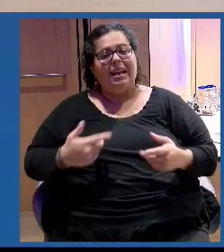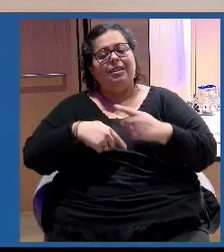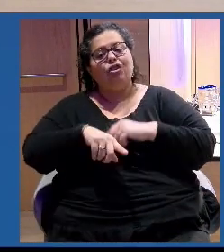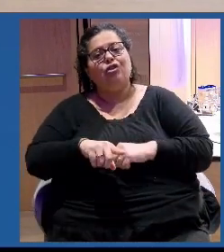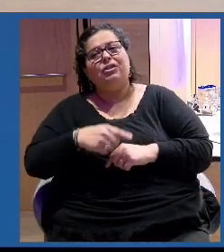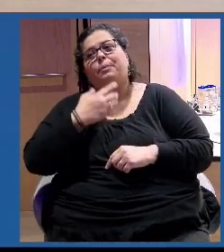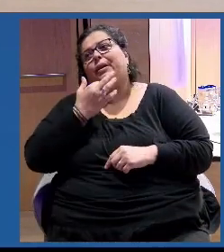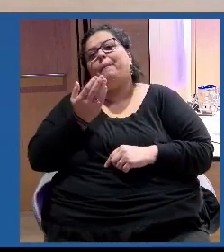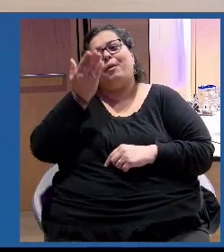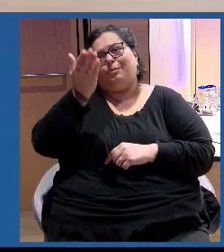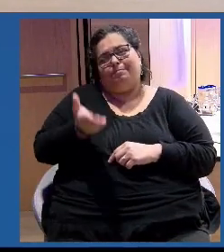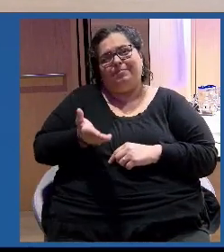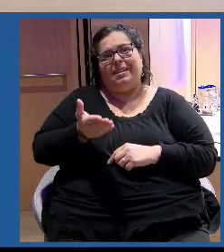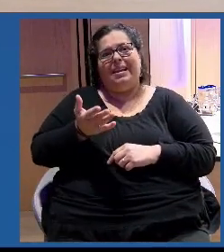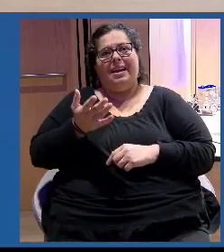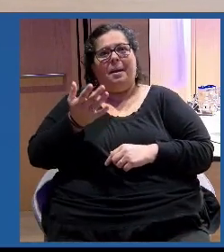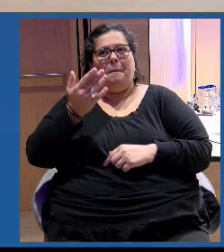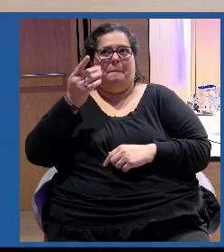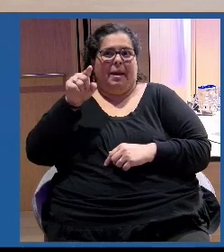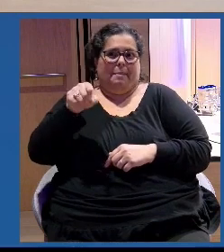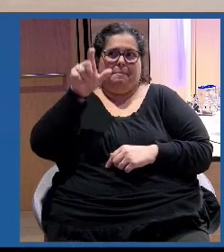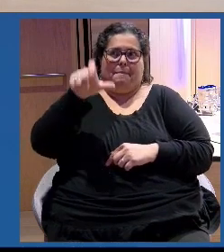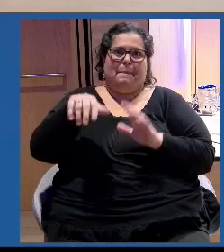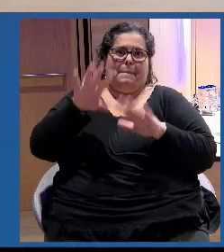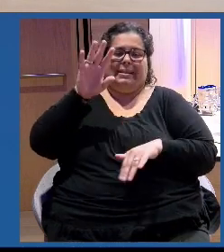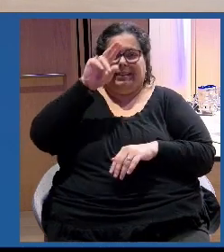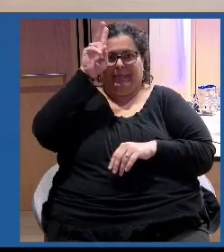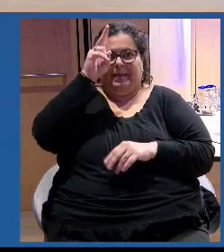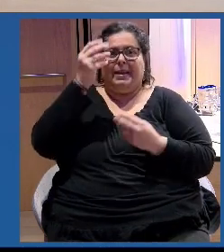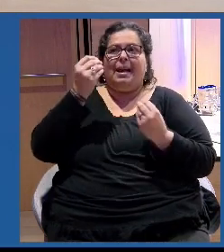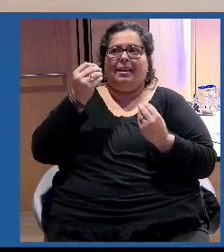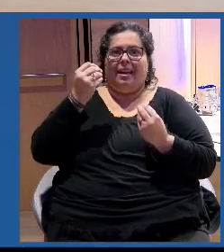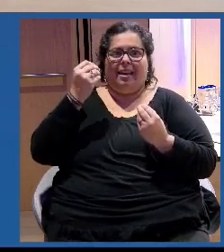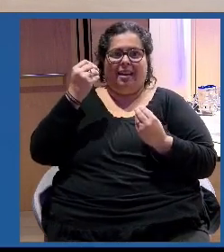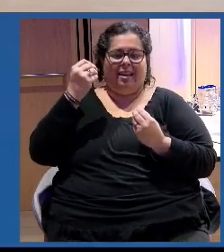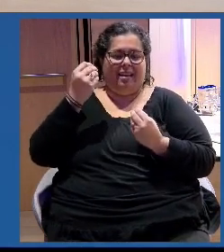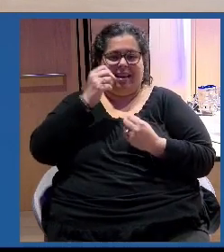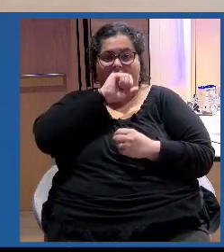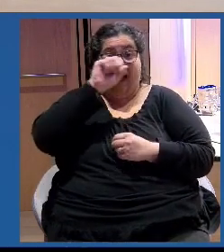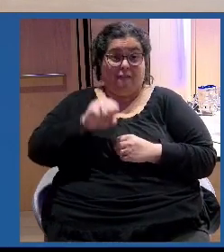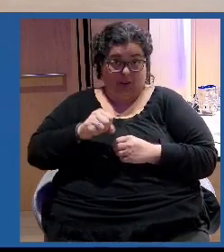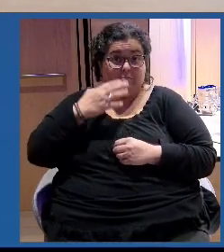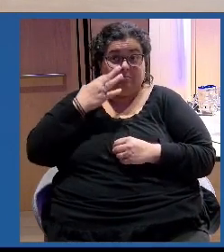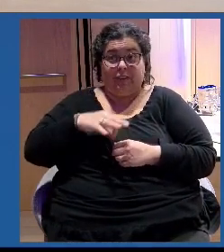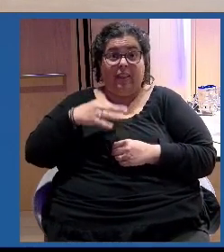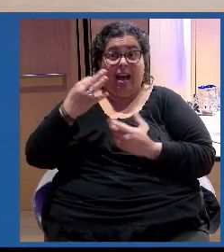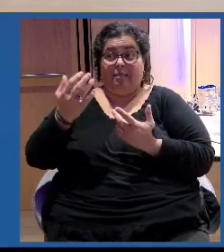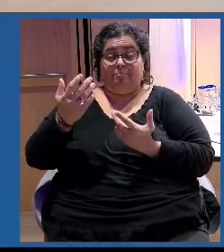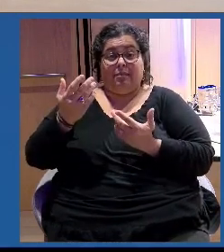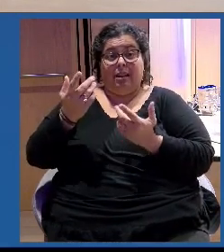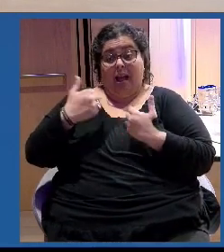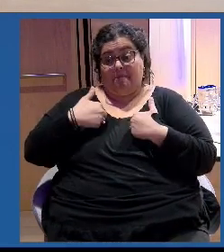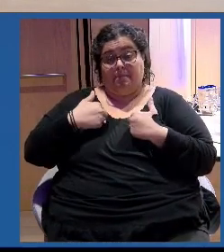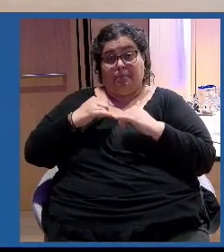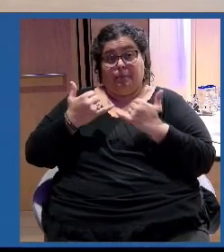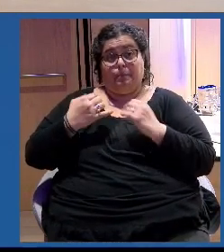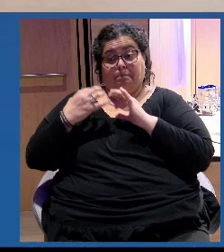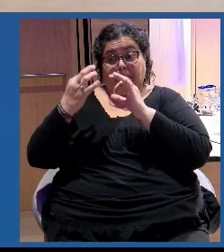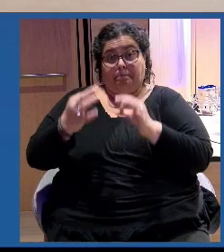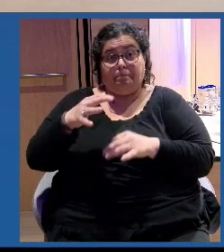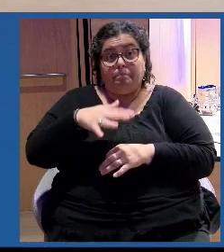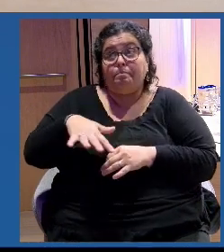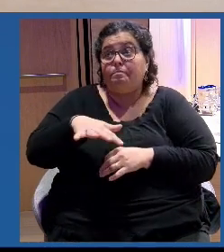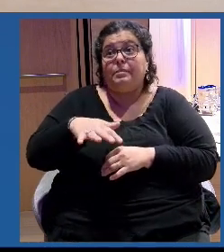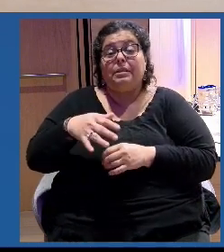esta chica parece más indígena que afro. Efectivamente me ha pasado en el marco de mi labor que llegue a territorio y